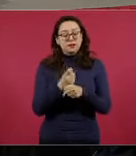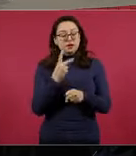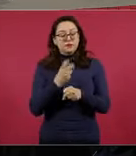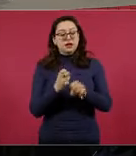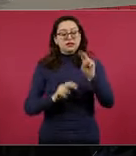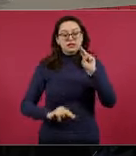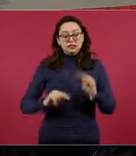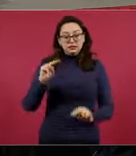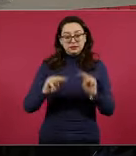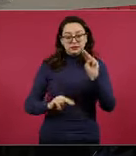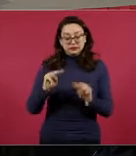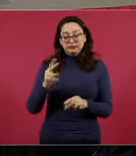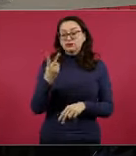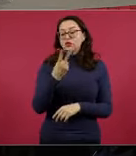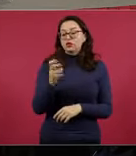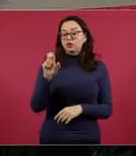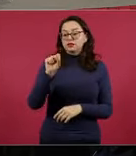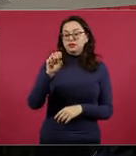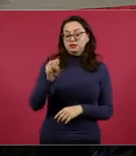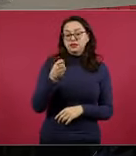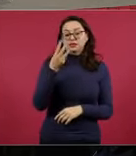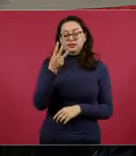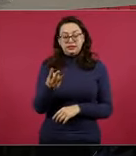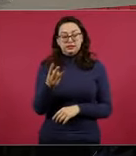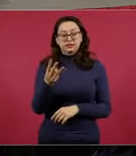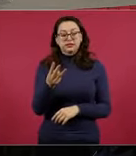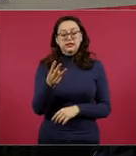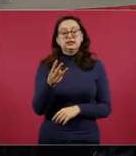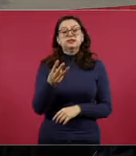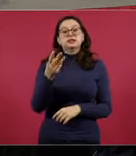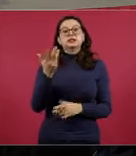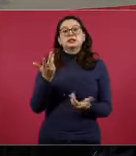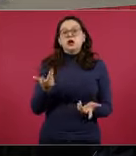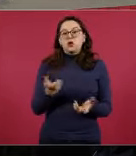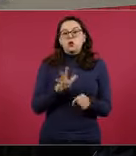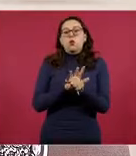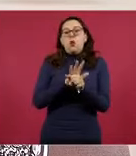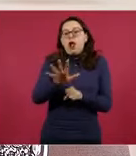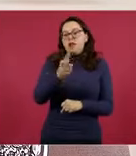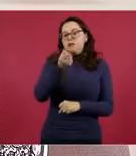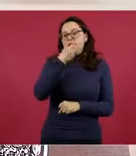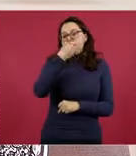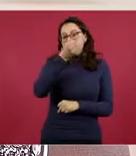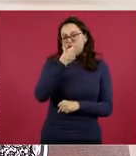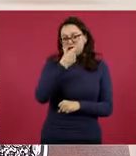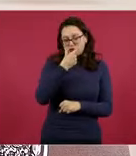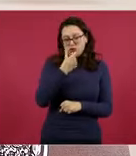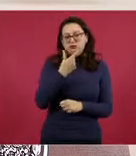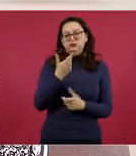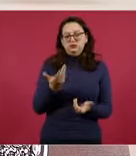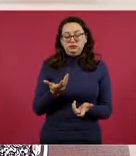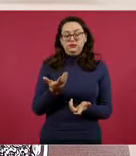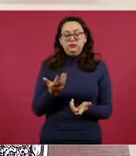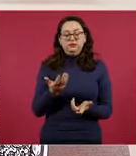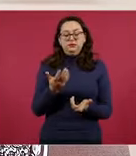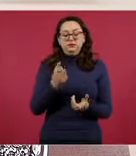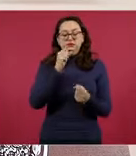en los centros de salud, 263% el número de claves, es decir, el tipo de medicamentos que se surten, y además se han